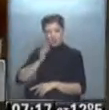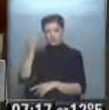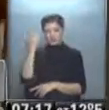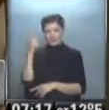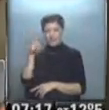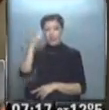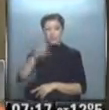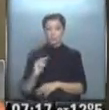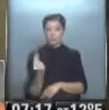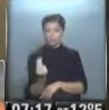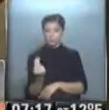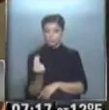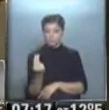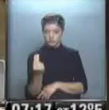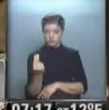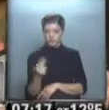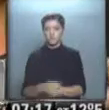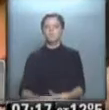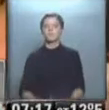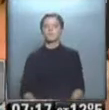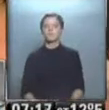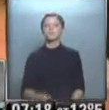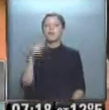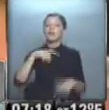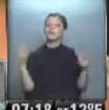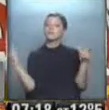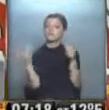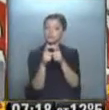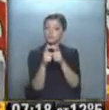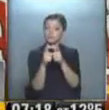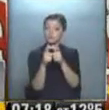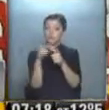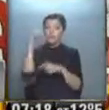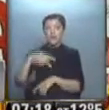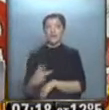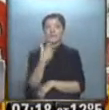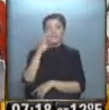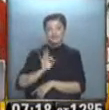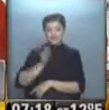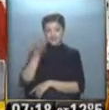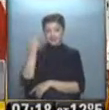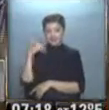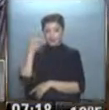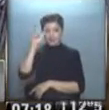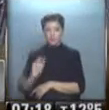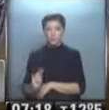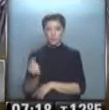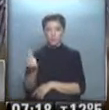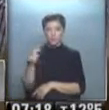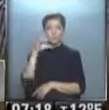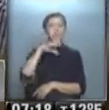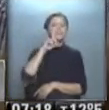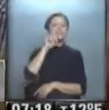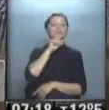vinculado a la unión ferroviaria el encuentro fue al cumplirse el tercer aniversario del crimen néstor pitrola y